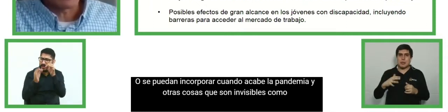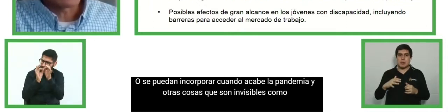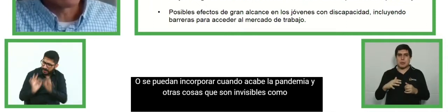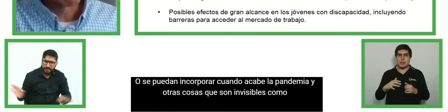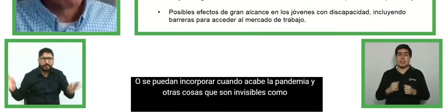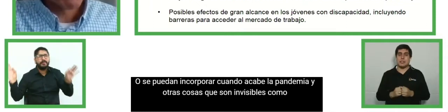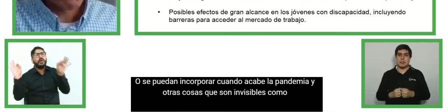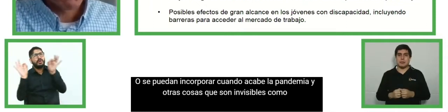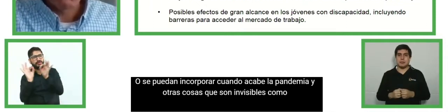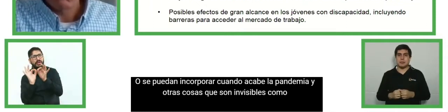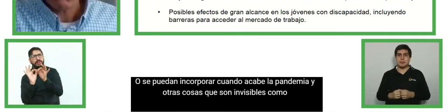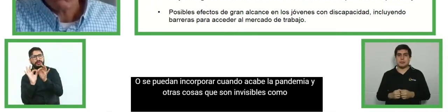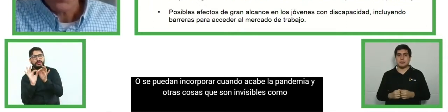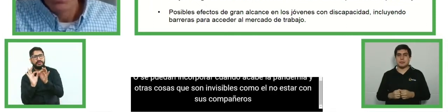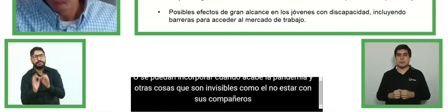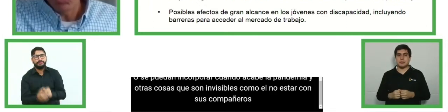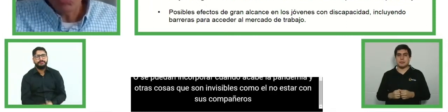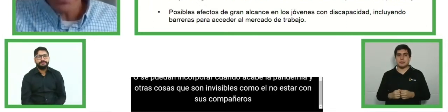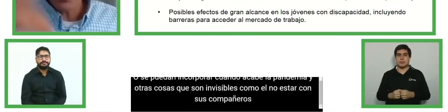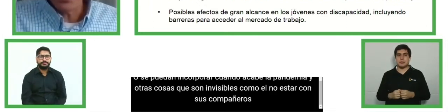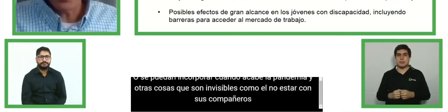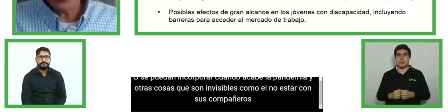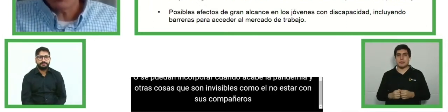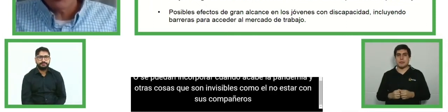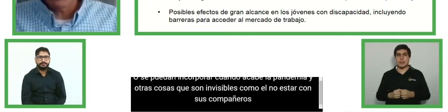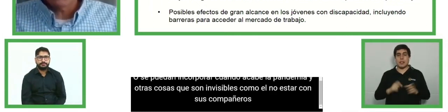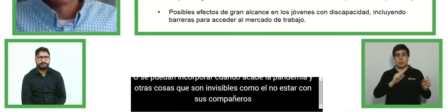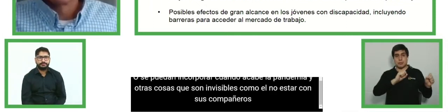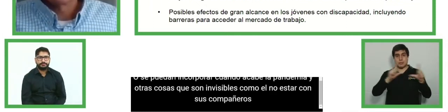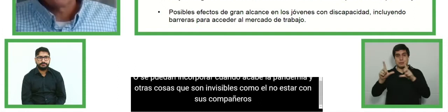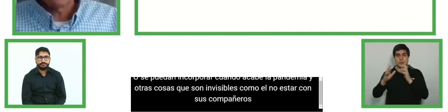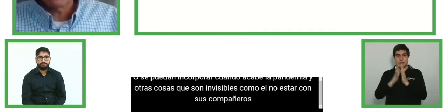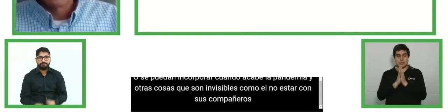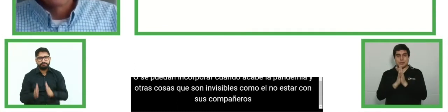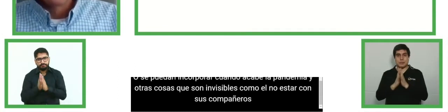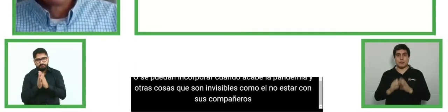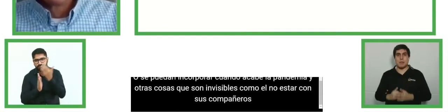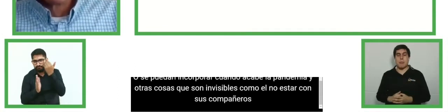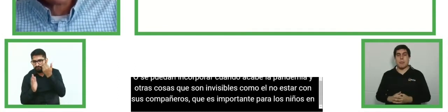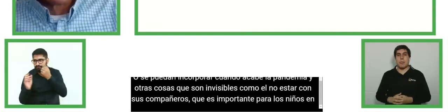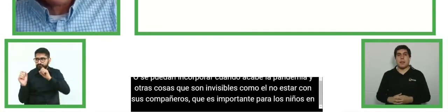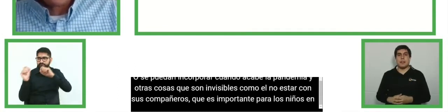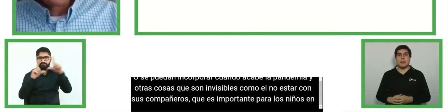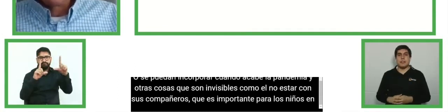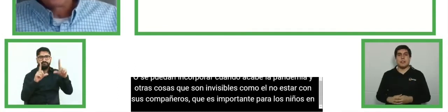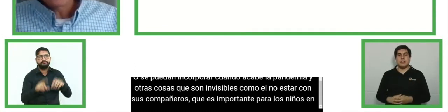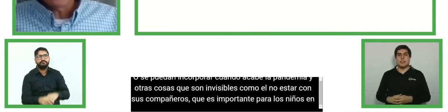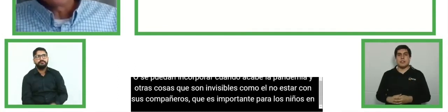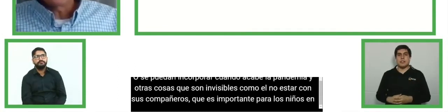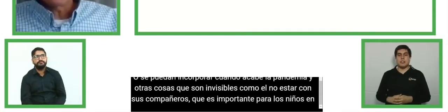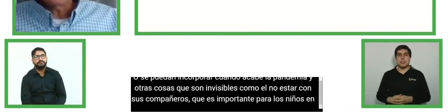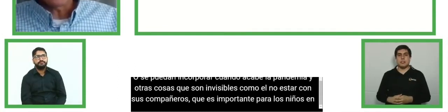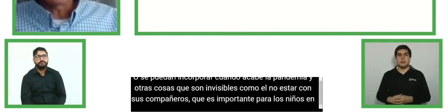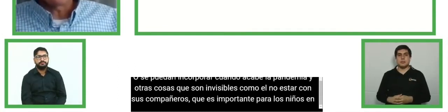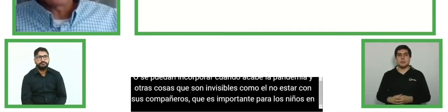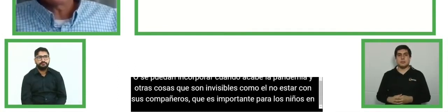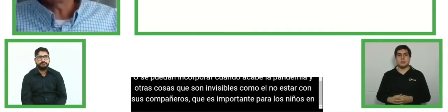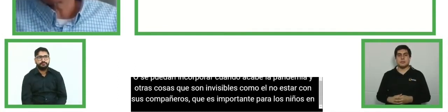determinadas edades, ¿no? Con lo cual, siguiente transparencia, por favor. Pues